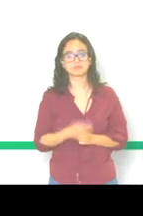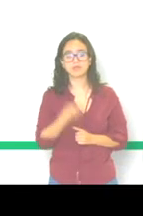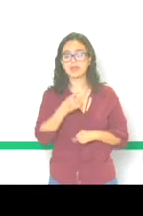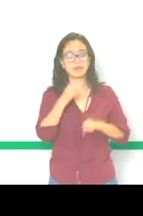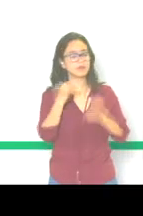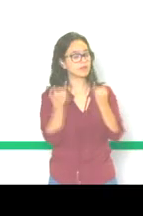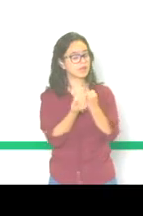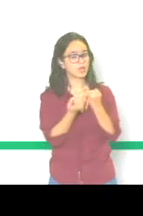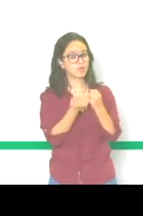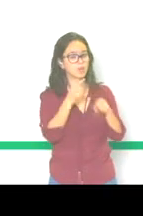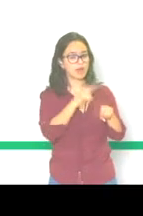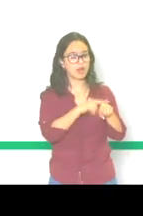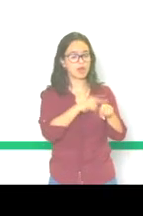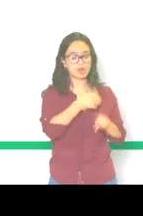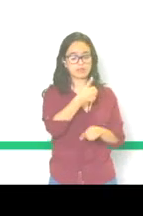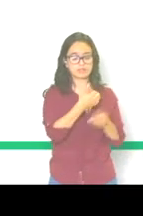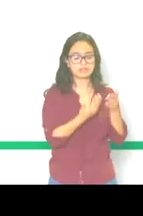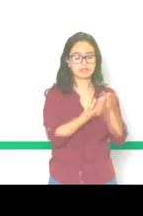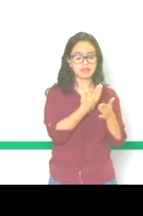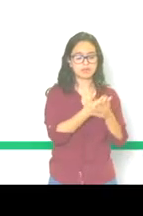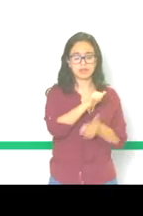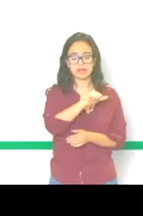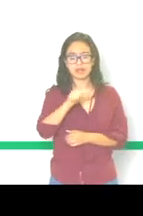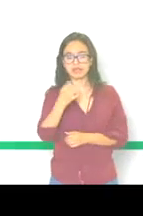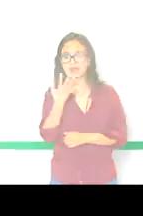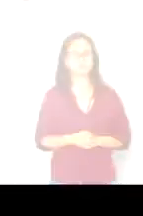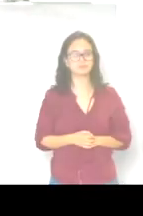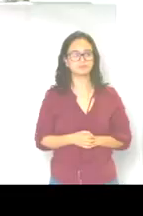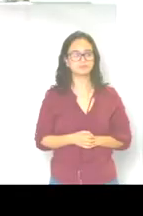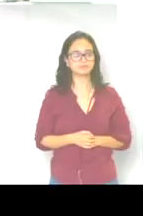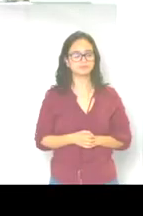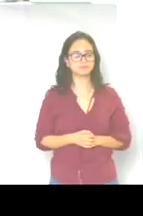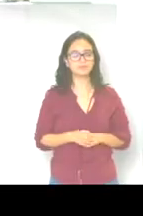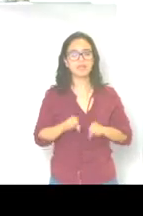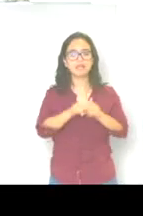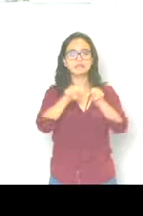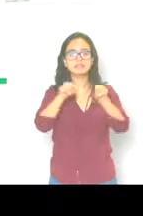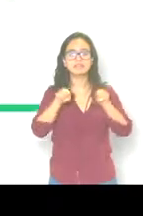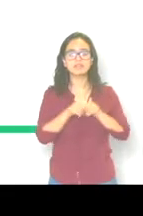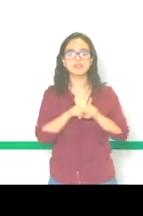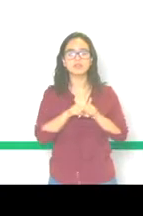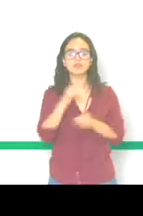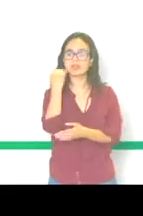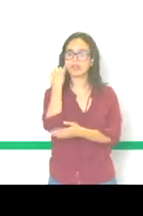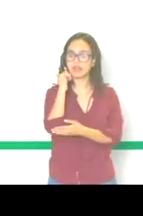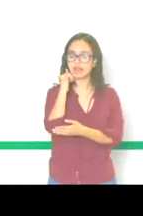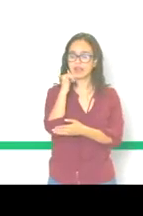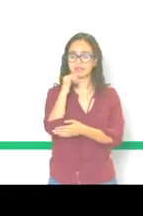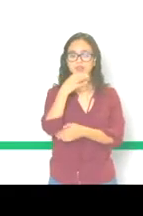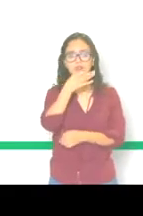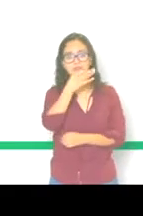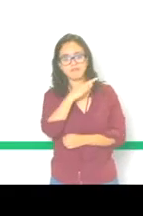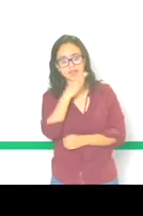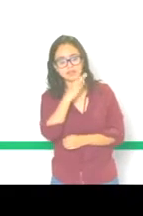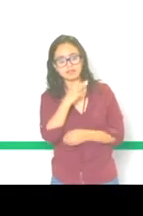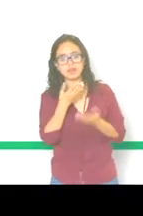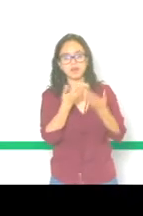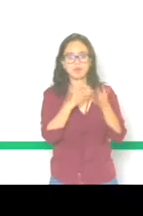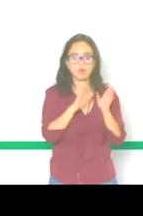restricción de horarios de 6 de la mañana a 5 de la tarde. Salones y jardines de eventos públicos y